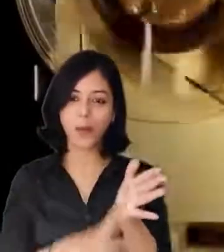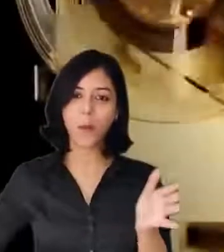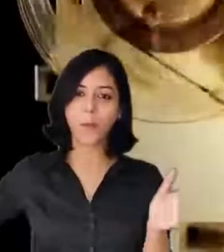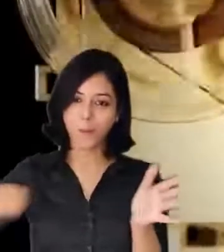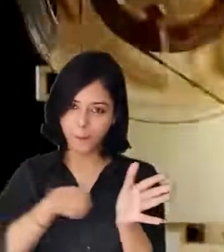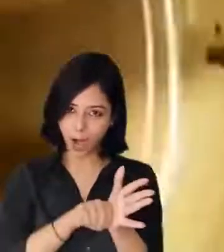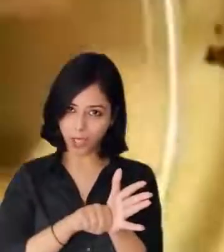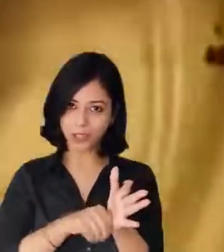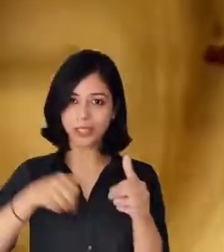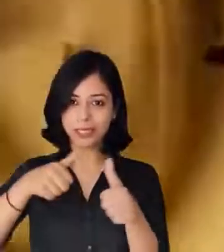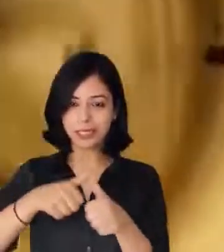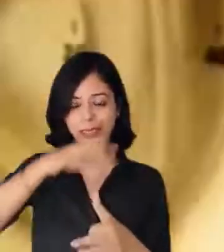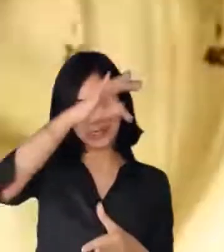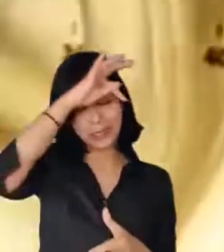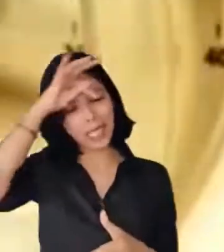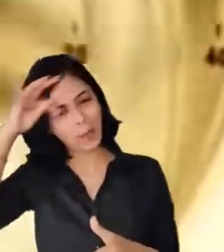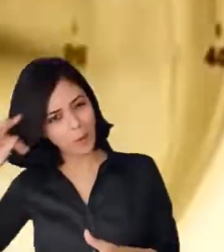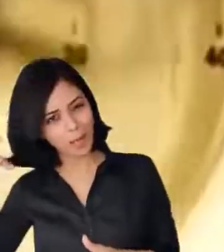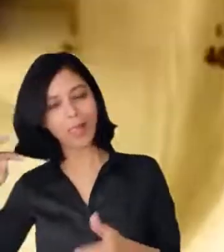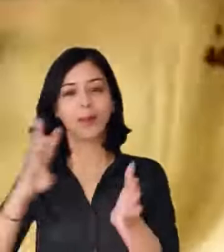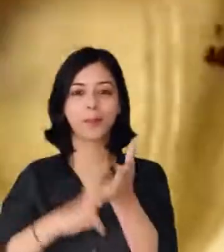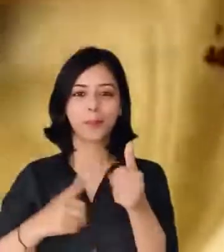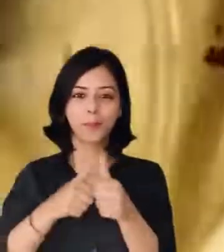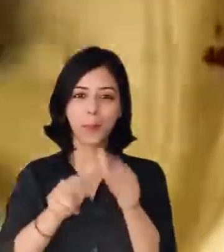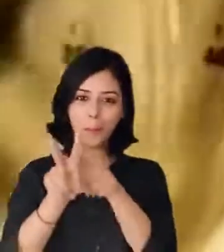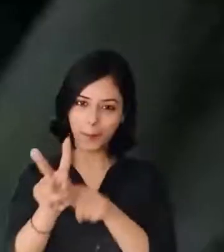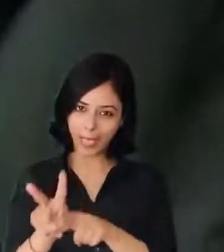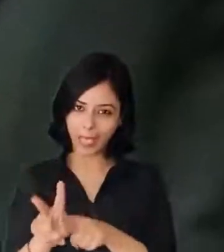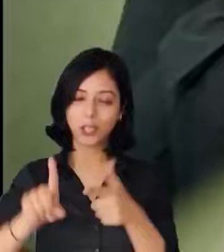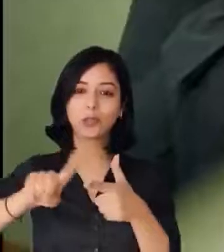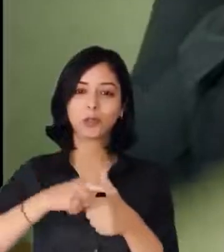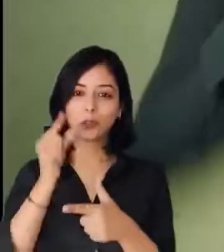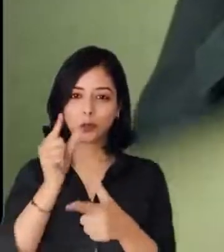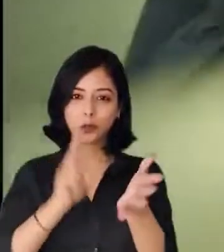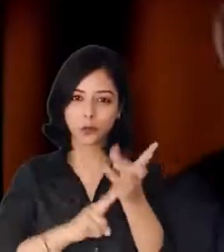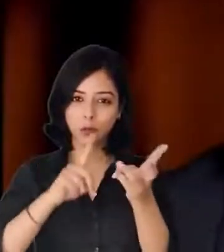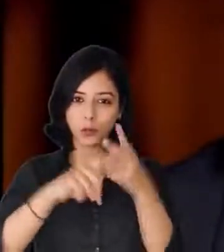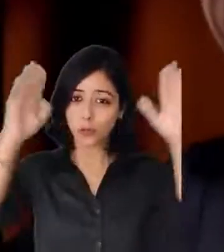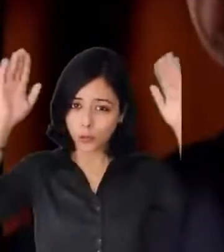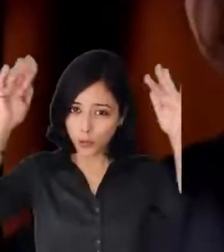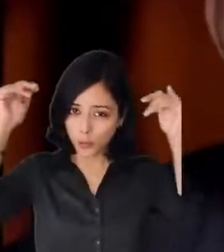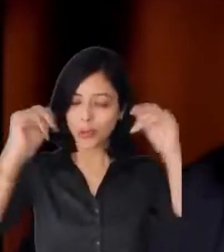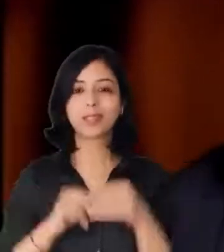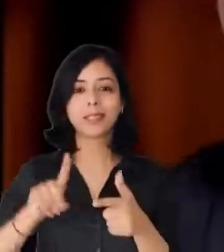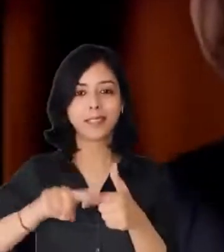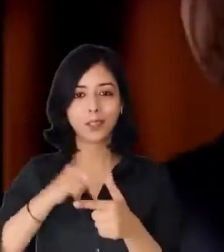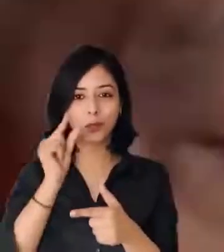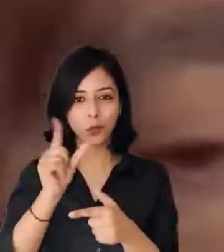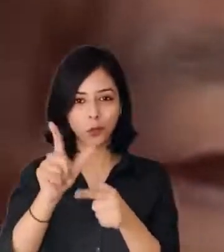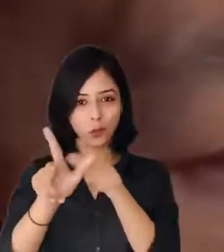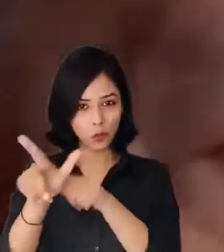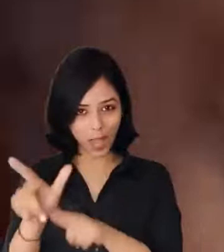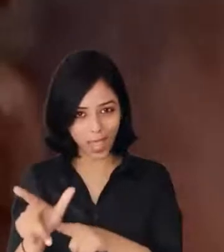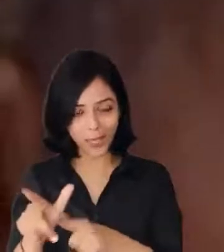Me dijo, si se lo cuentas a alguien te mato o hago volar tu casa. Yo creo que Paxton